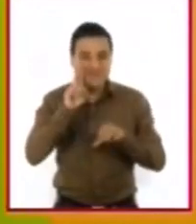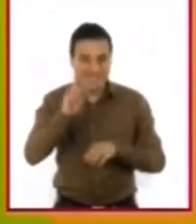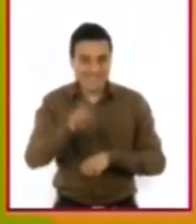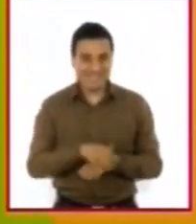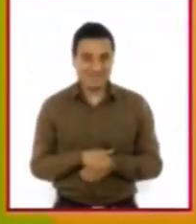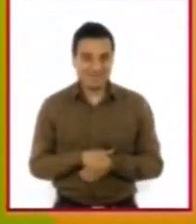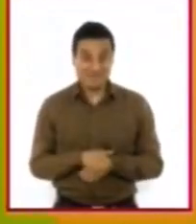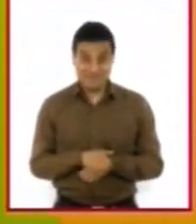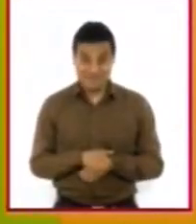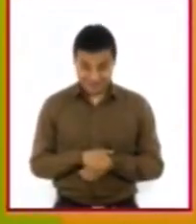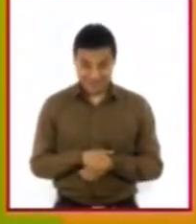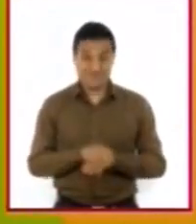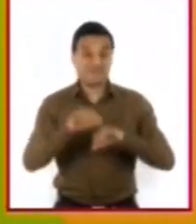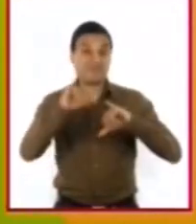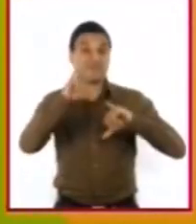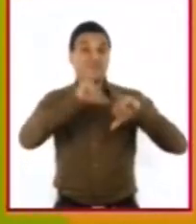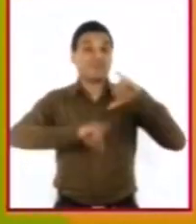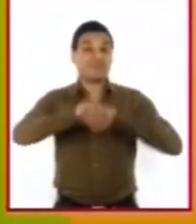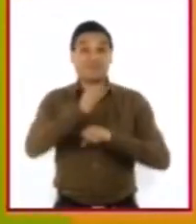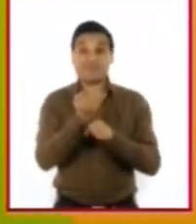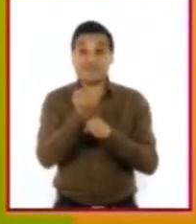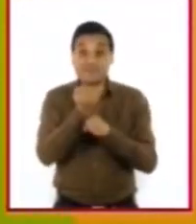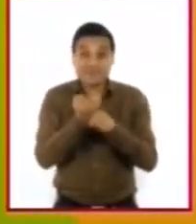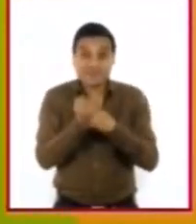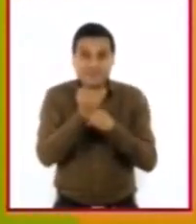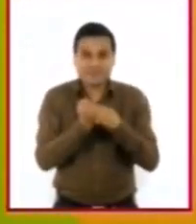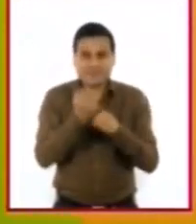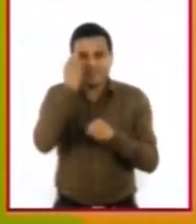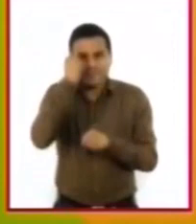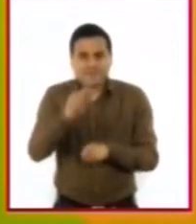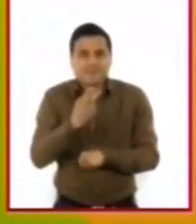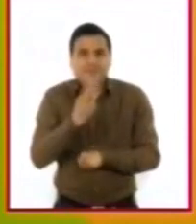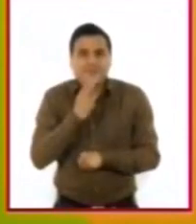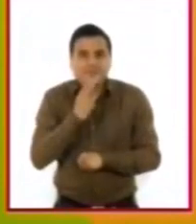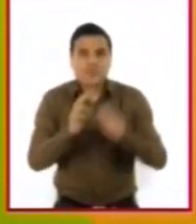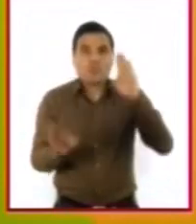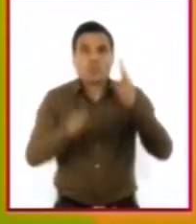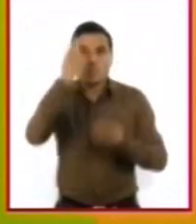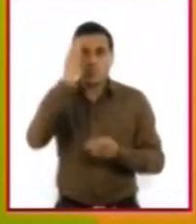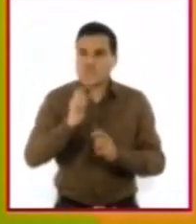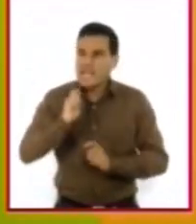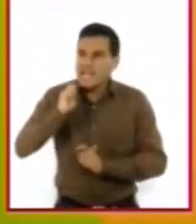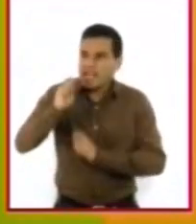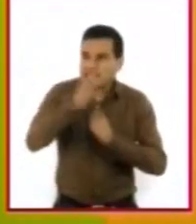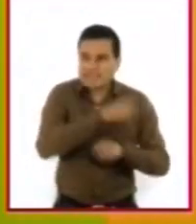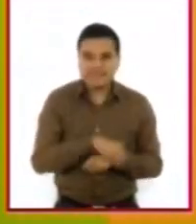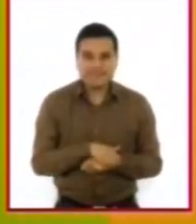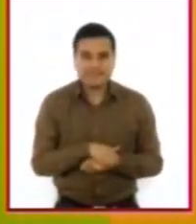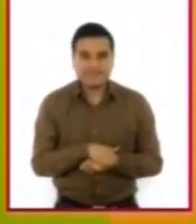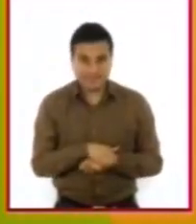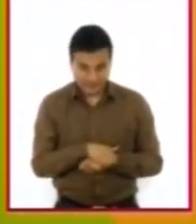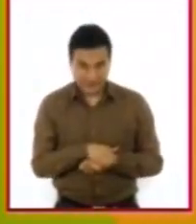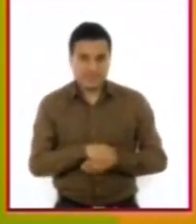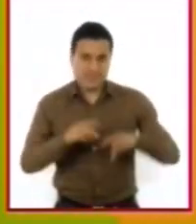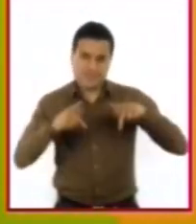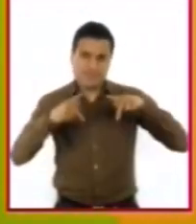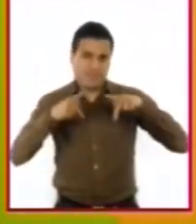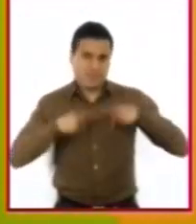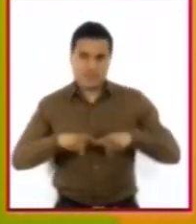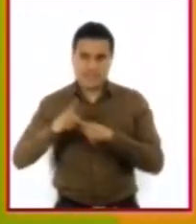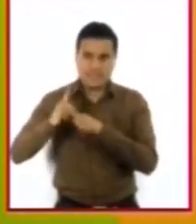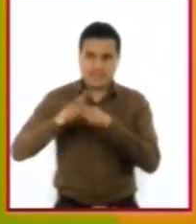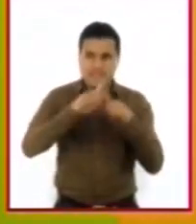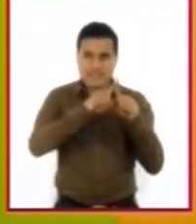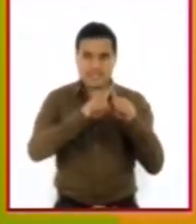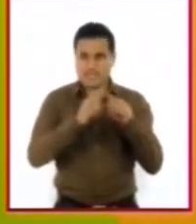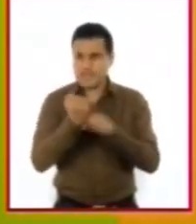conocimiento científico, entre otros aspectos, busca entender y explicar el mundo. Se construye con la participación de distintas personas y